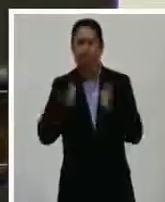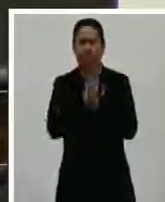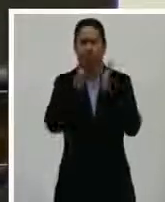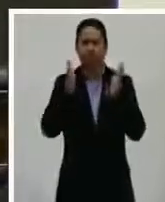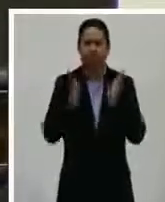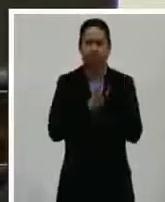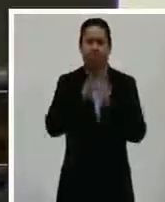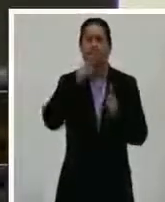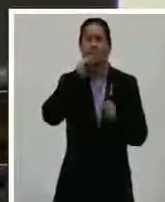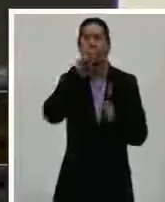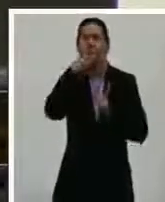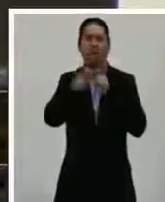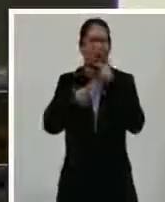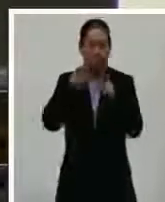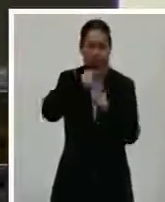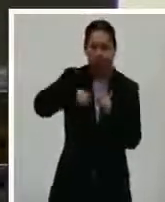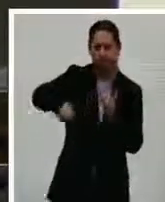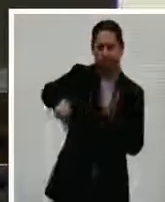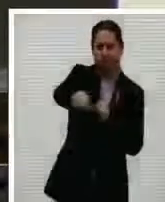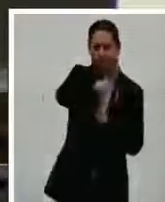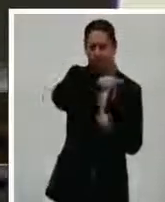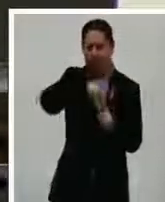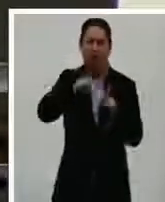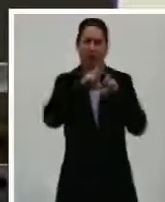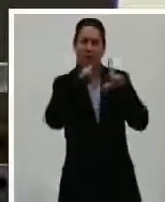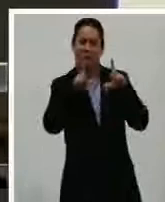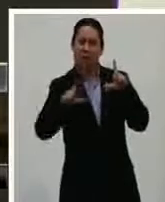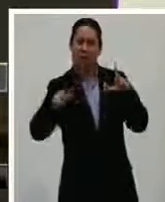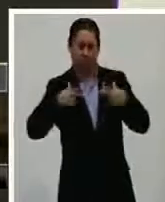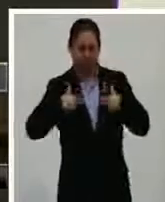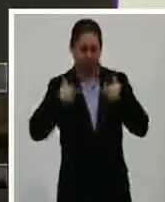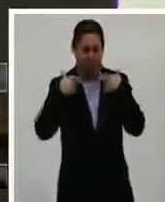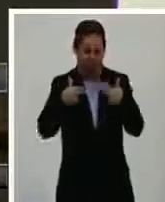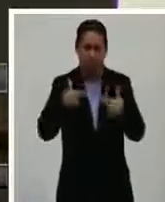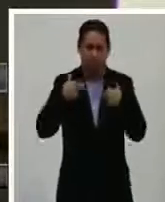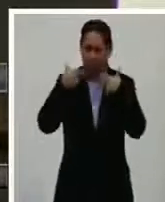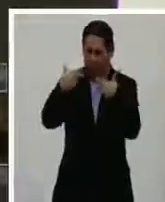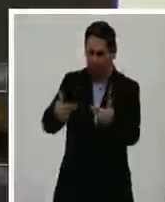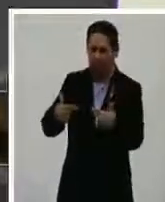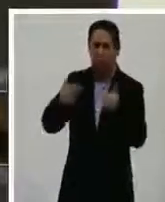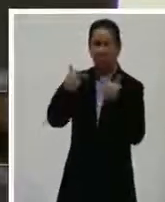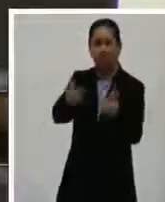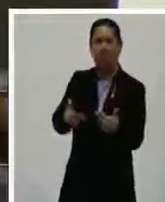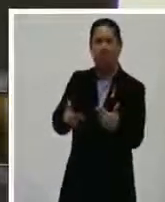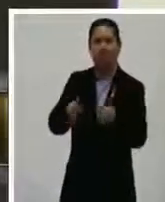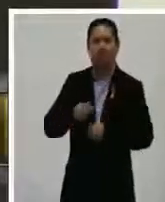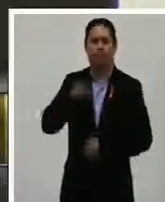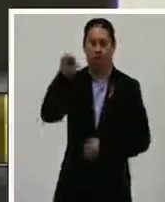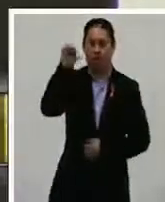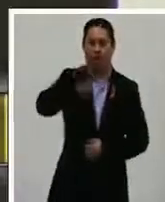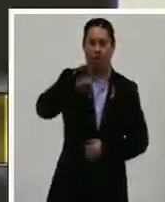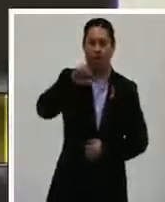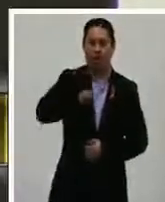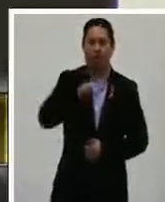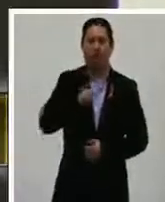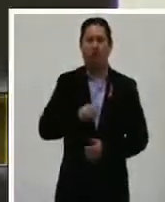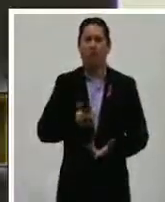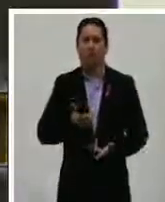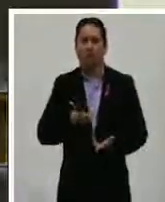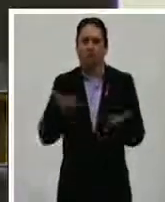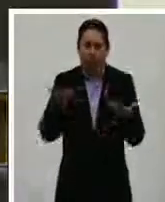nuestro entorno por dejar un mejor país a las futuras generaciones hoy se gobierna para la